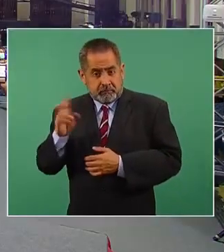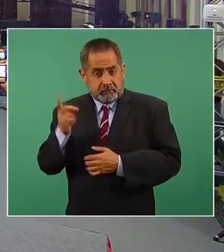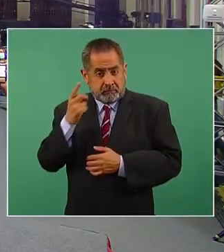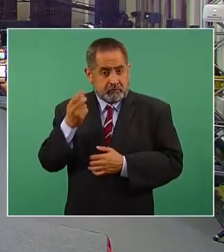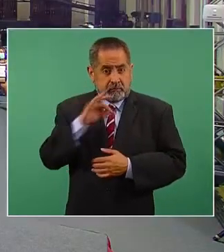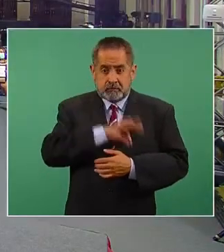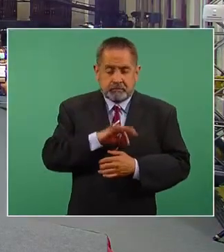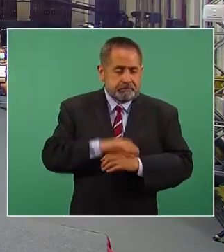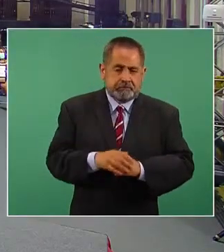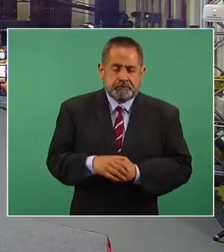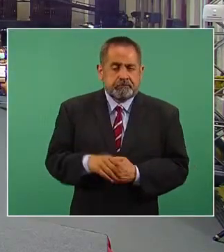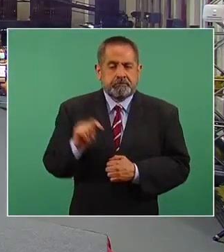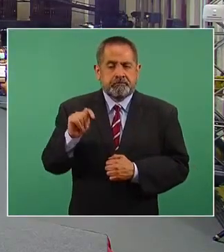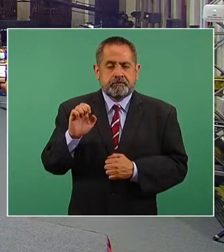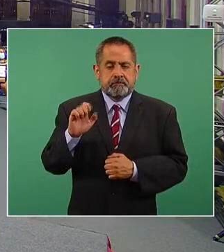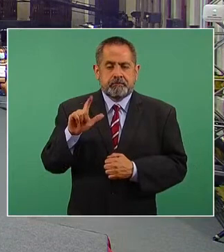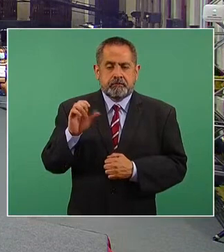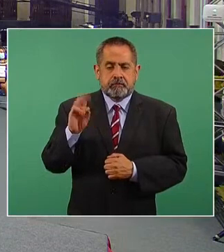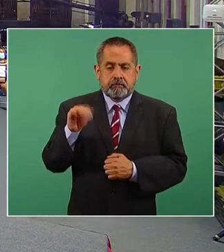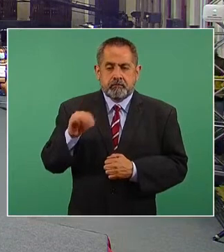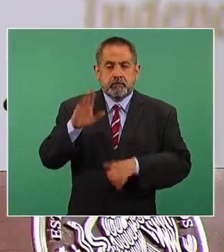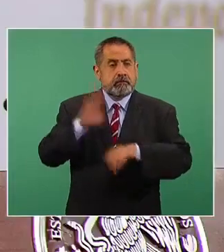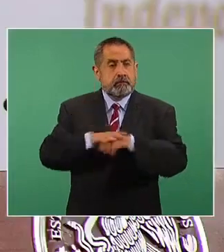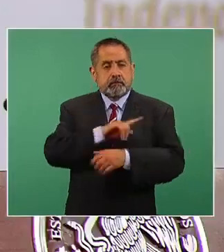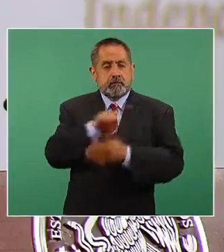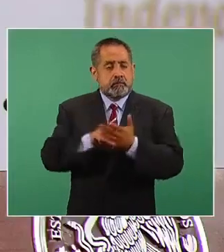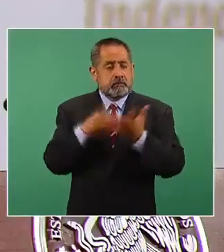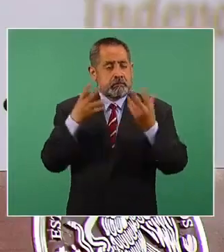dólares. Telecom es el que abarca más municipios,